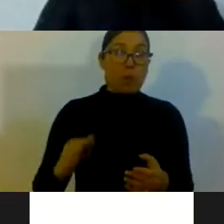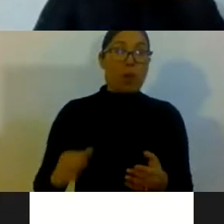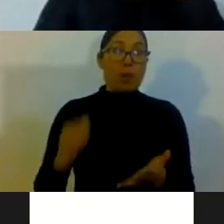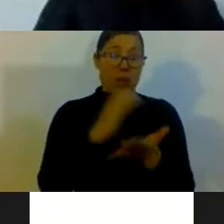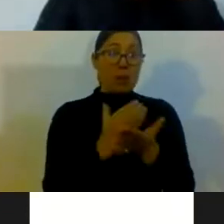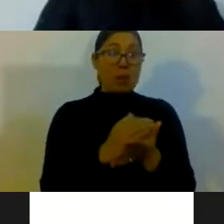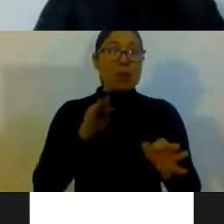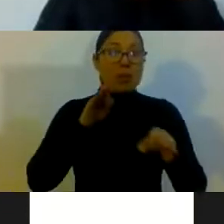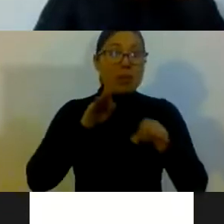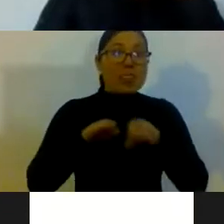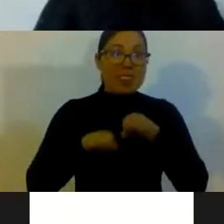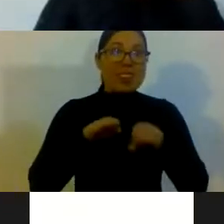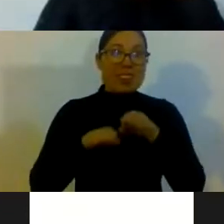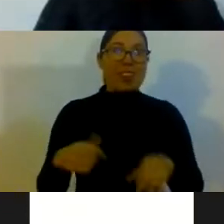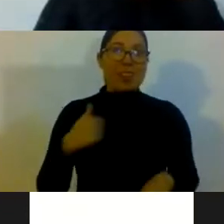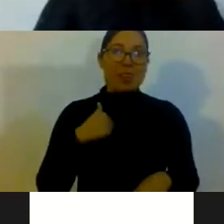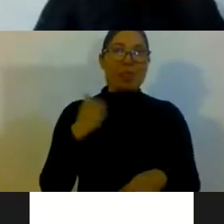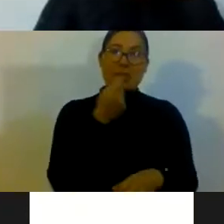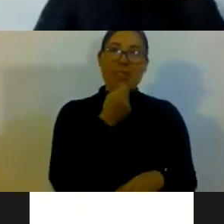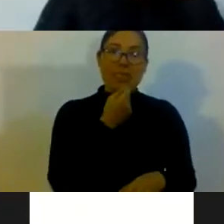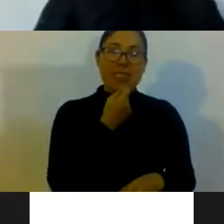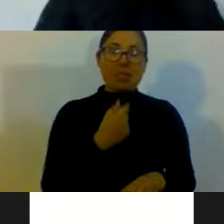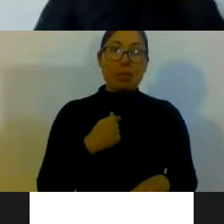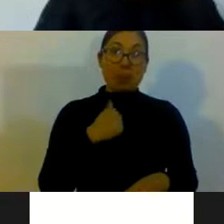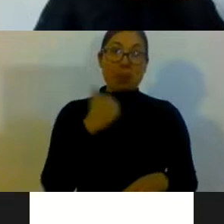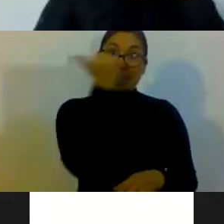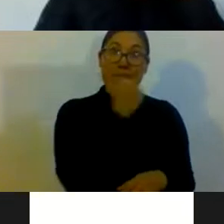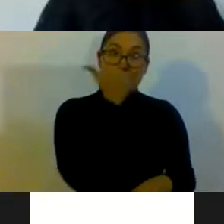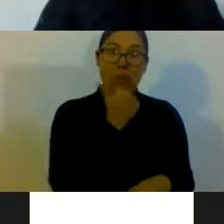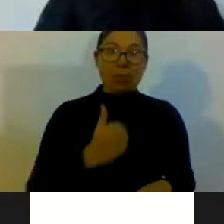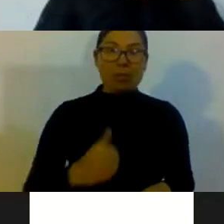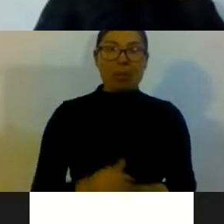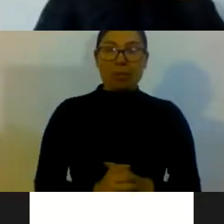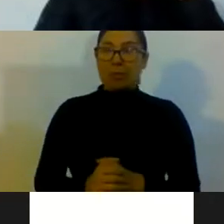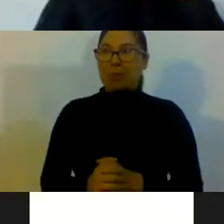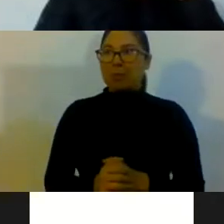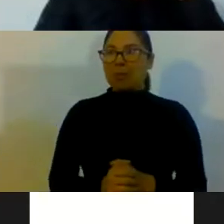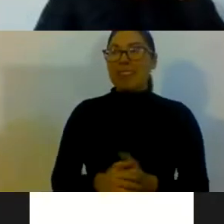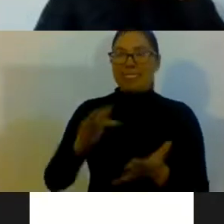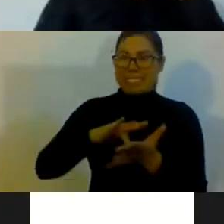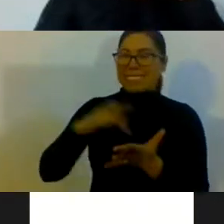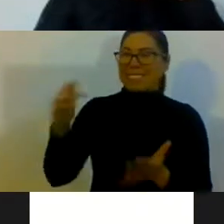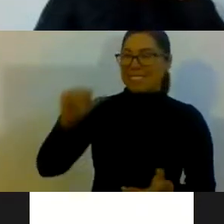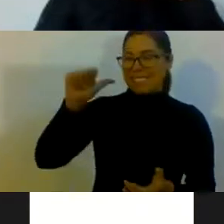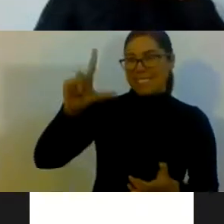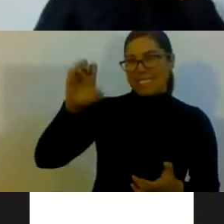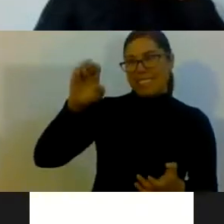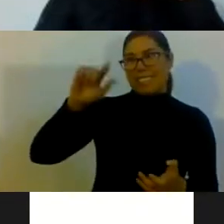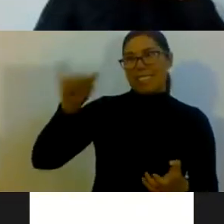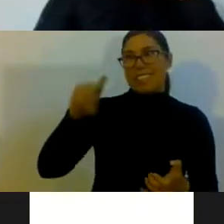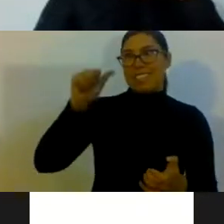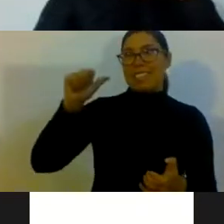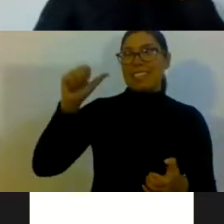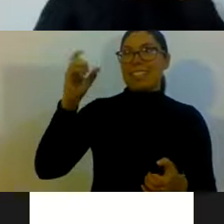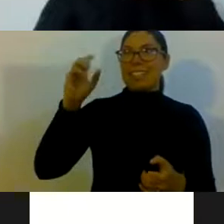Gracias. Al contrario, Alejandra, muchas gracias por tu comentario. Y es cierto, a veces como docentes, pues no nos formaron, nunca